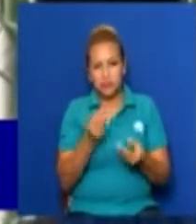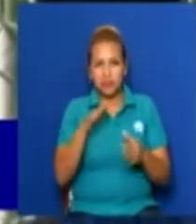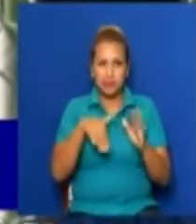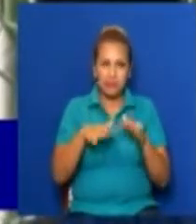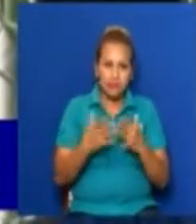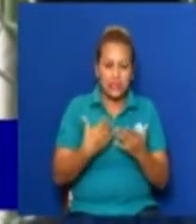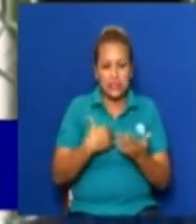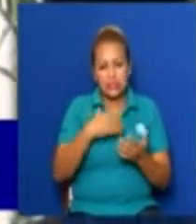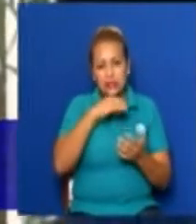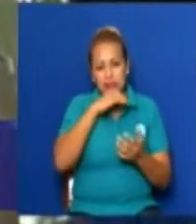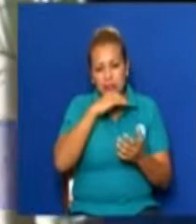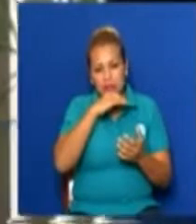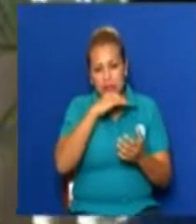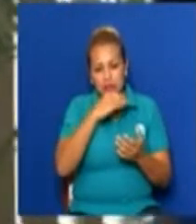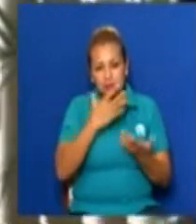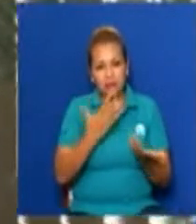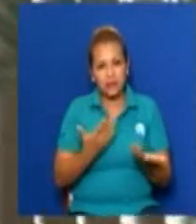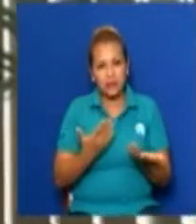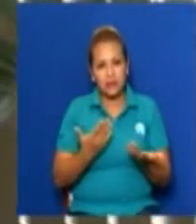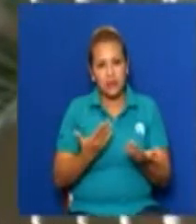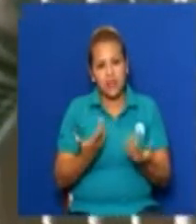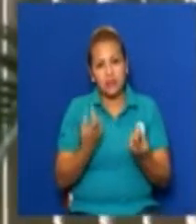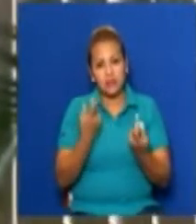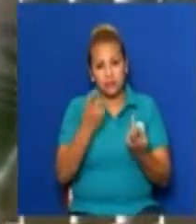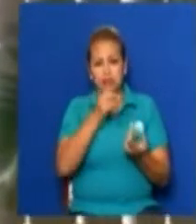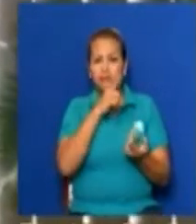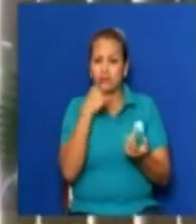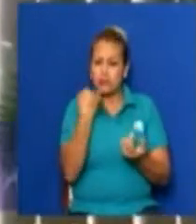dificultades que es cierto